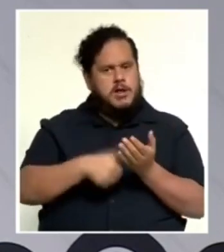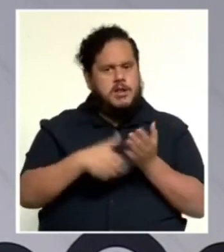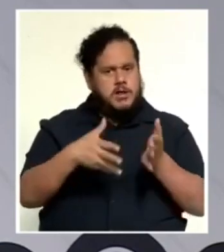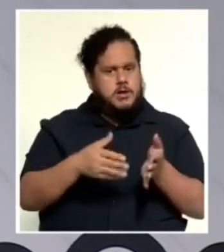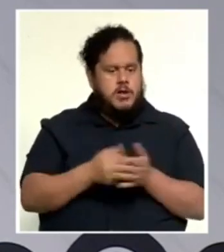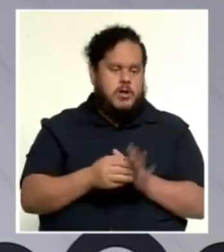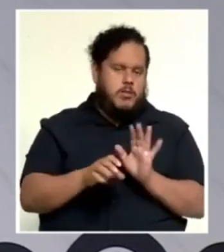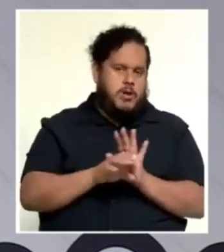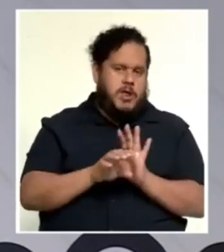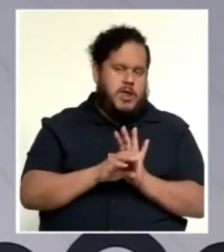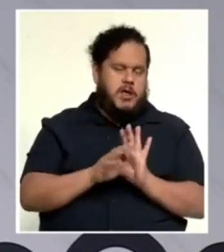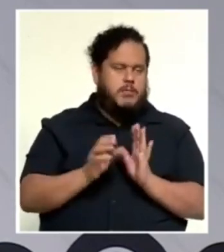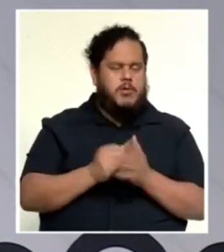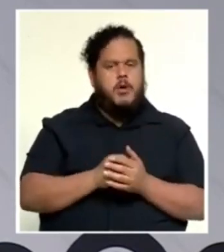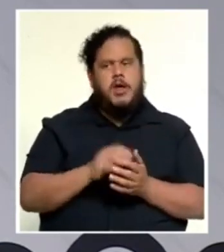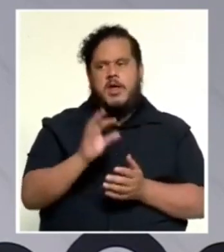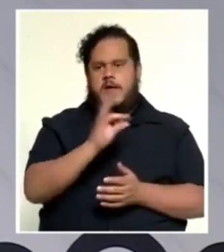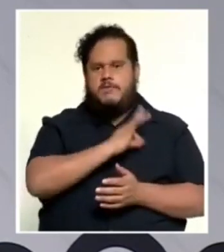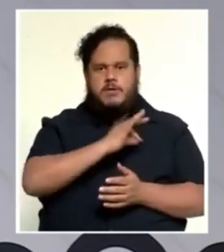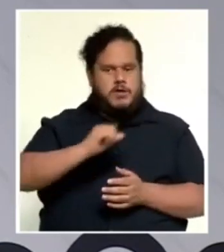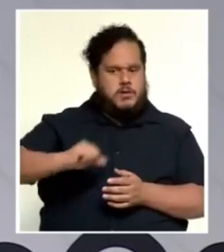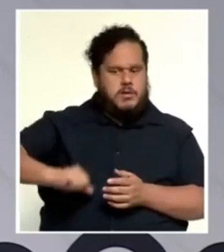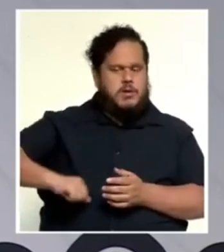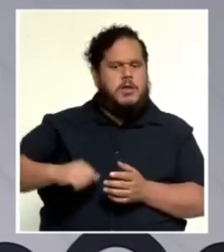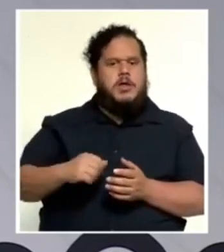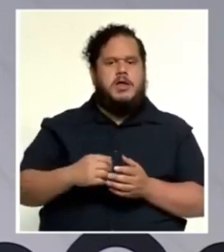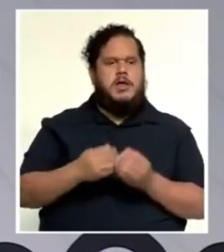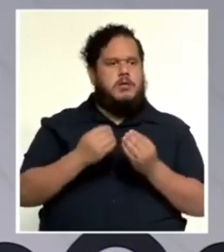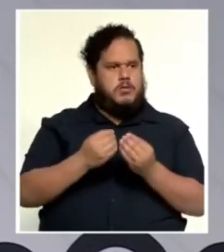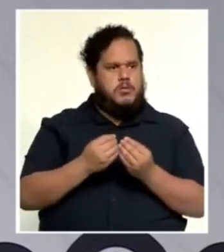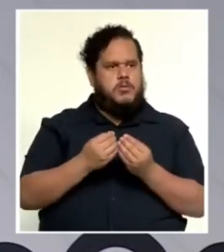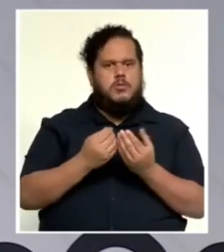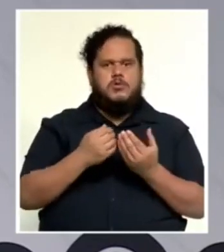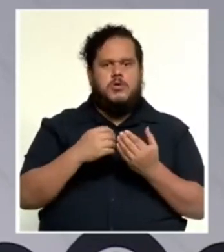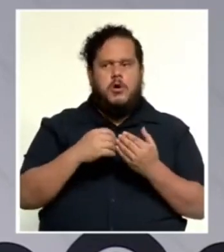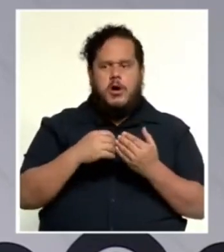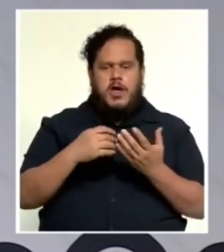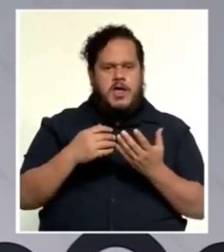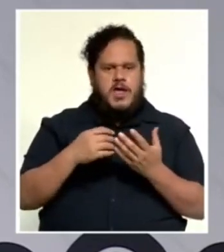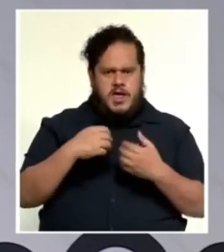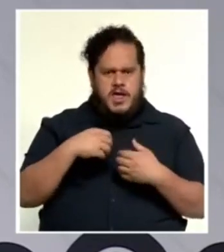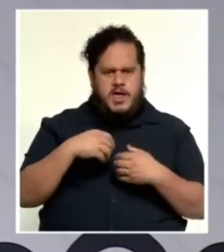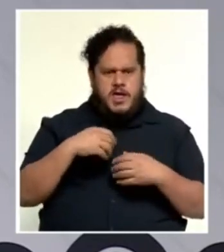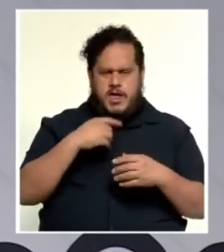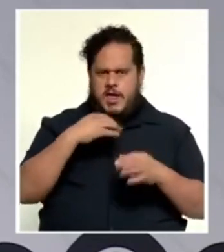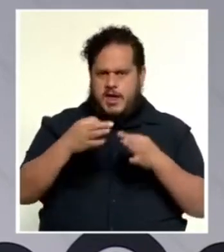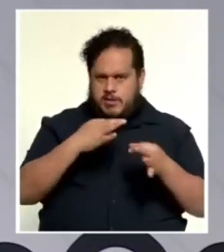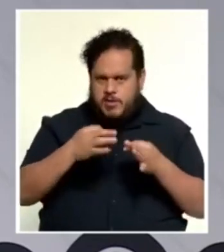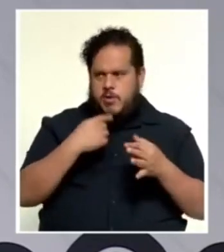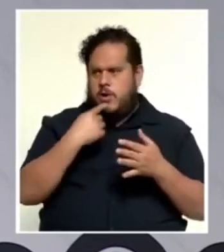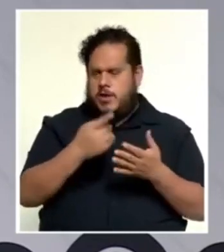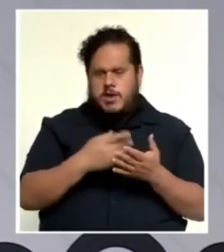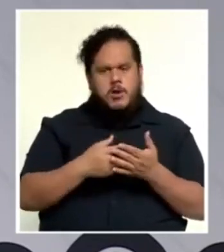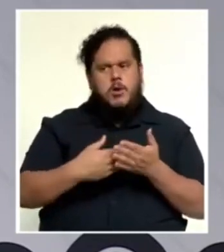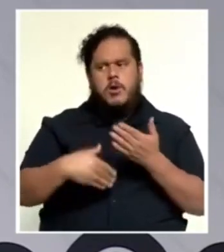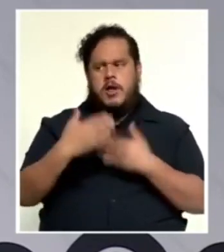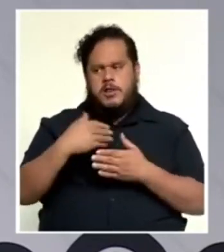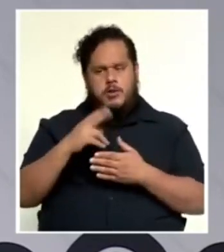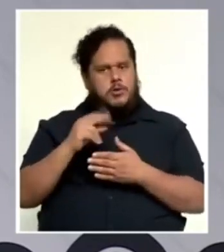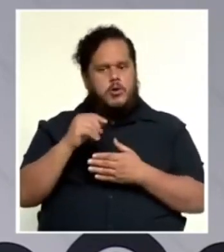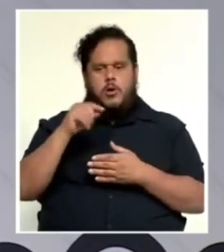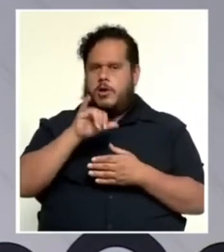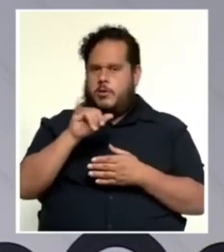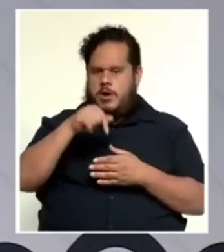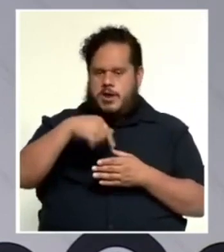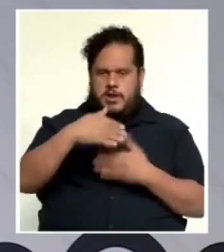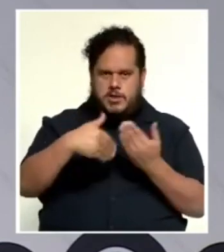Por poner un ejemplo práctico, Fabricio Alvarado, que despertó tanto ruido, no solo en el proceso anterior, sino también en parte de este proceso.